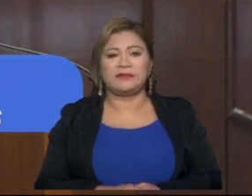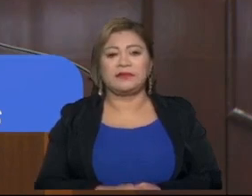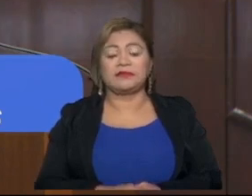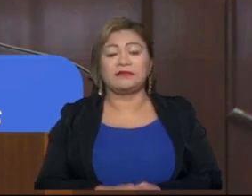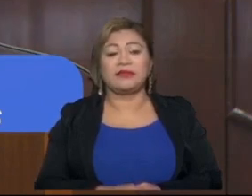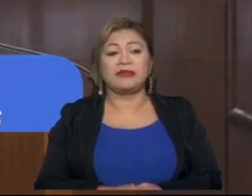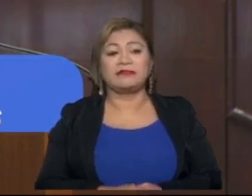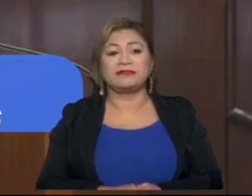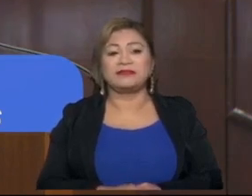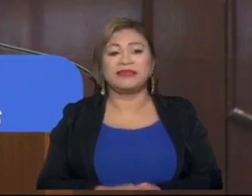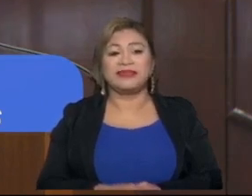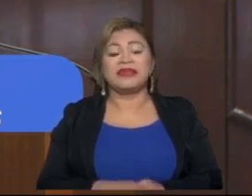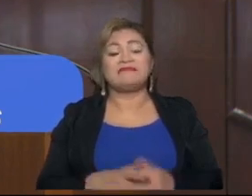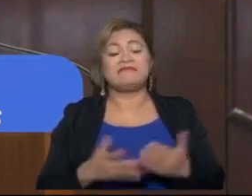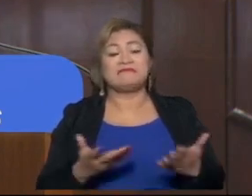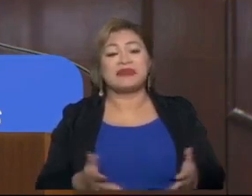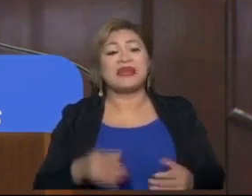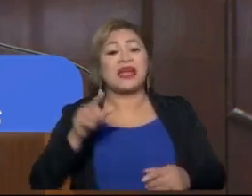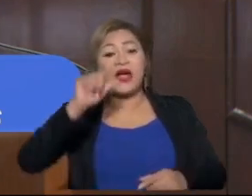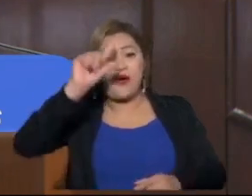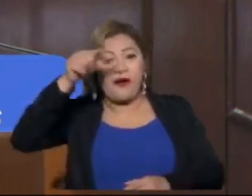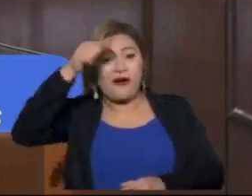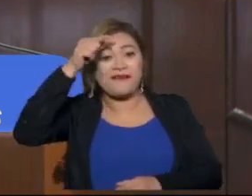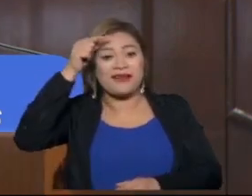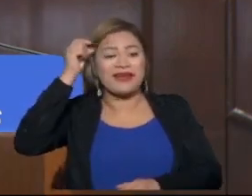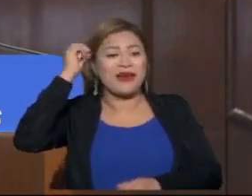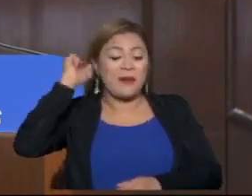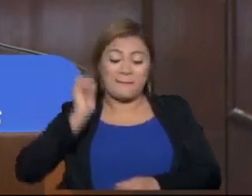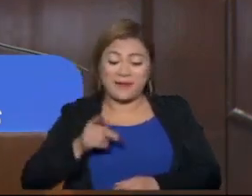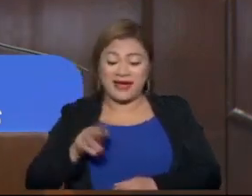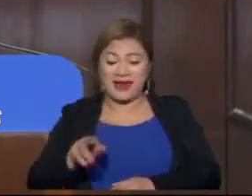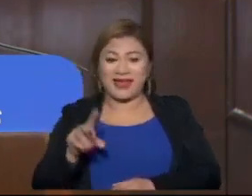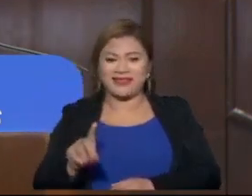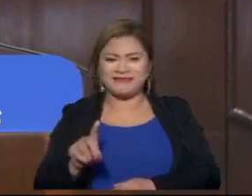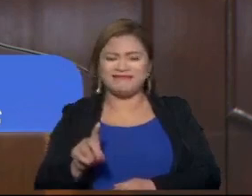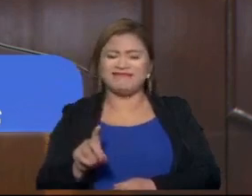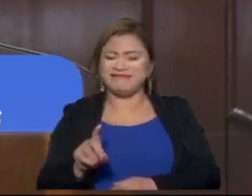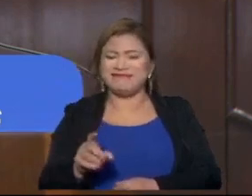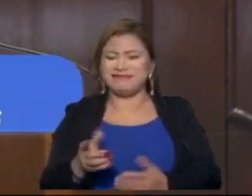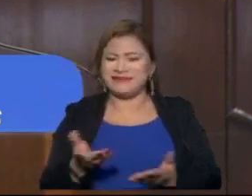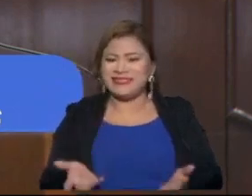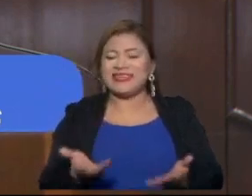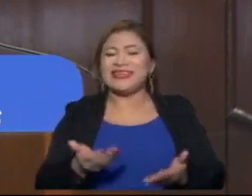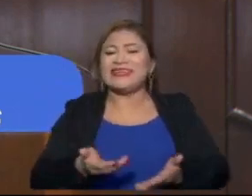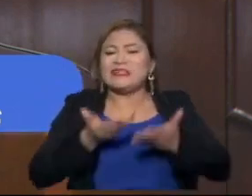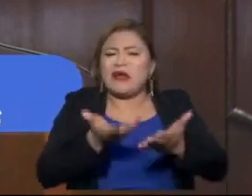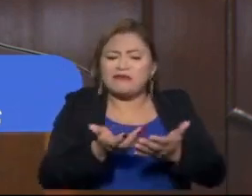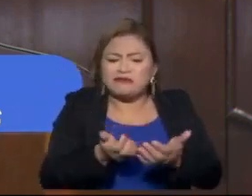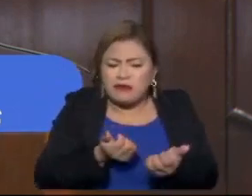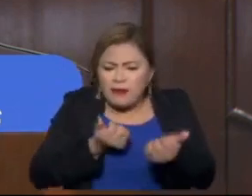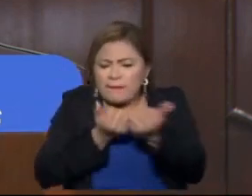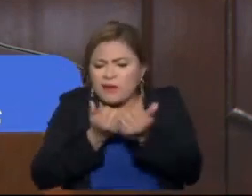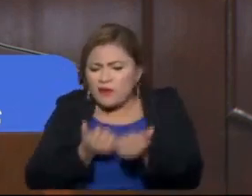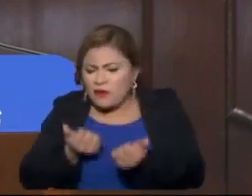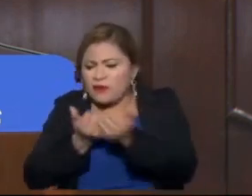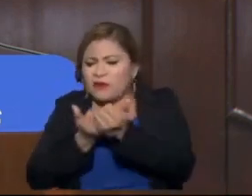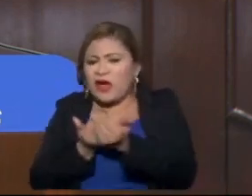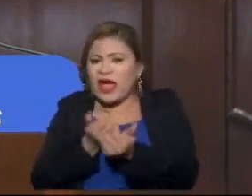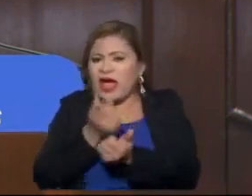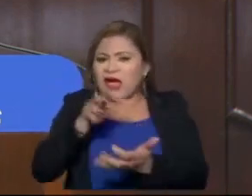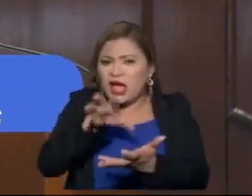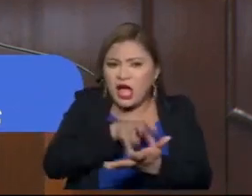Por otro lado, nuestro gobierno lleva adelante el Plan Sequía en apoyo a los productores